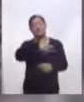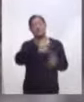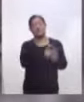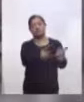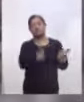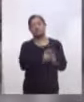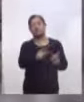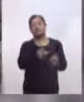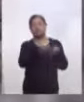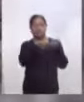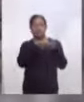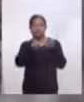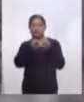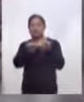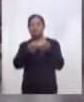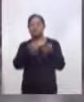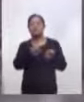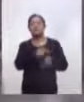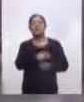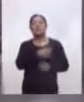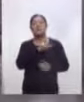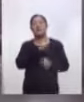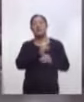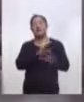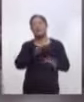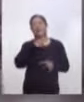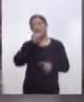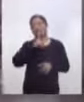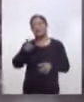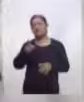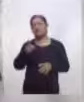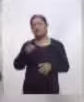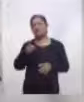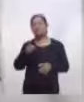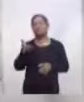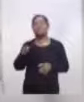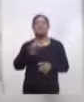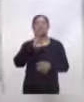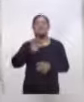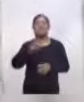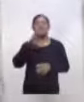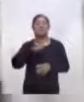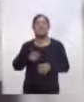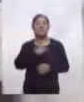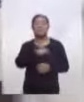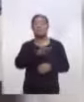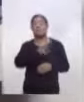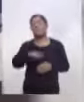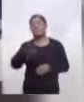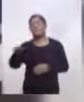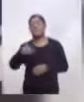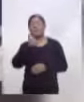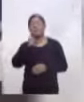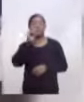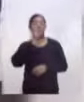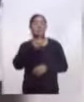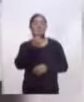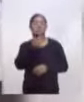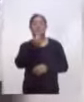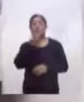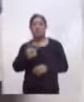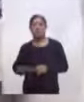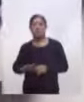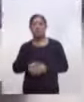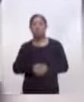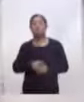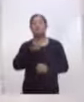la oposición en la provincia de Idlib, informaron fuentes oficiales. Entre las víctimas mortales hay 6 mujeres y una niña, además